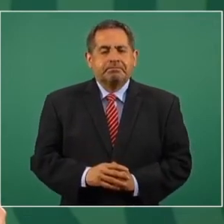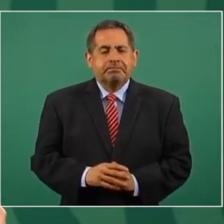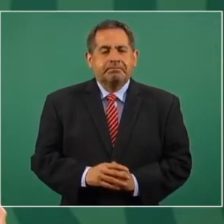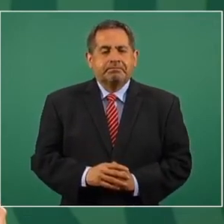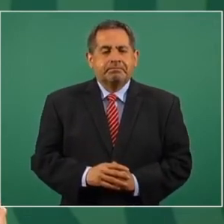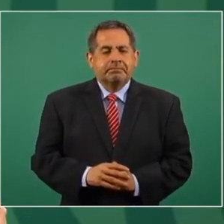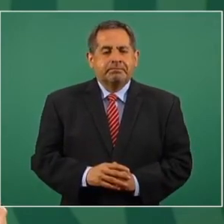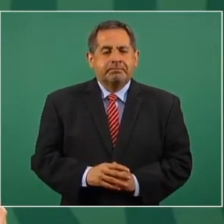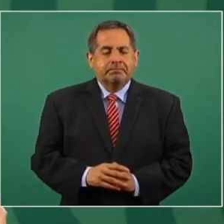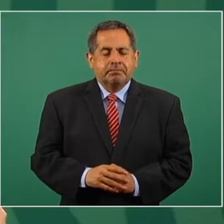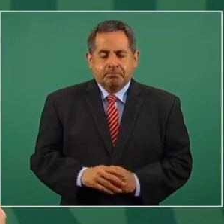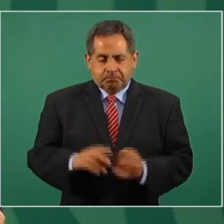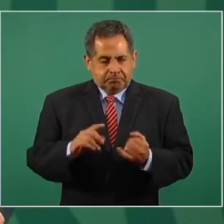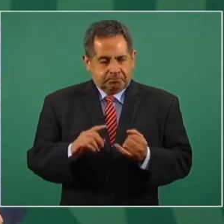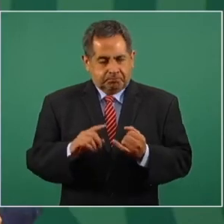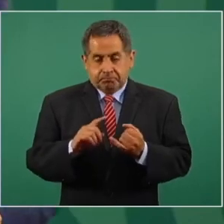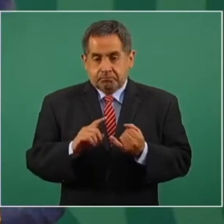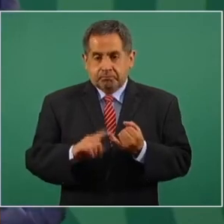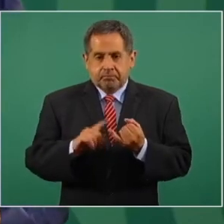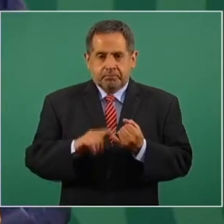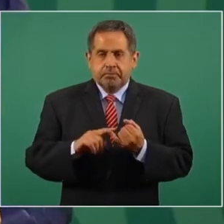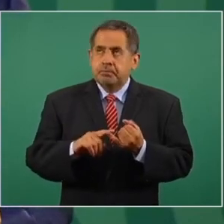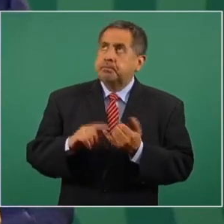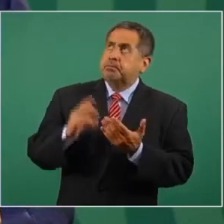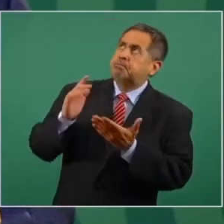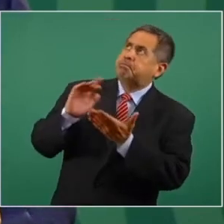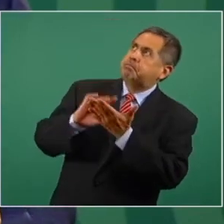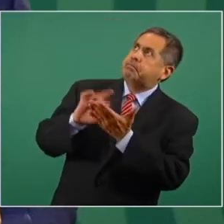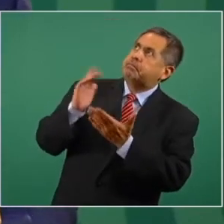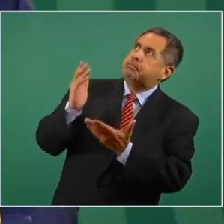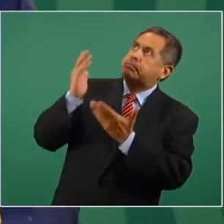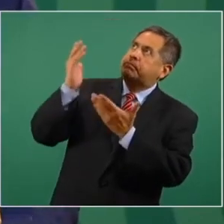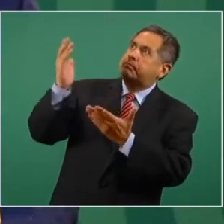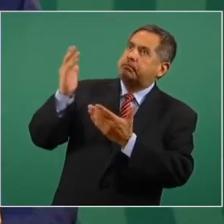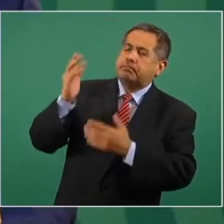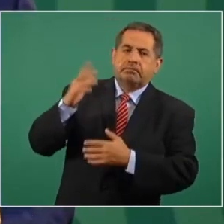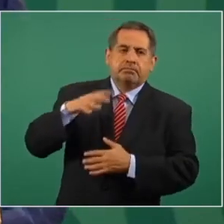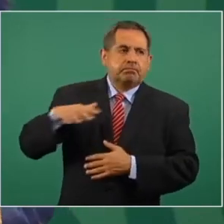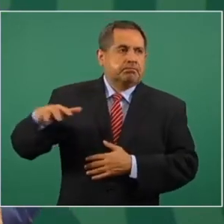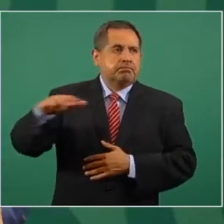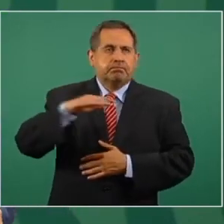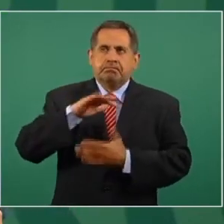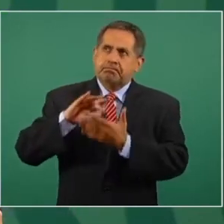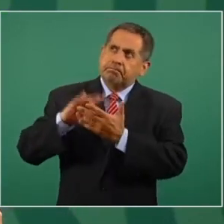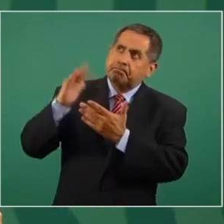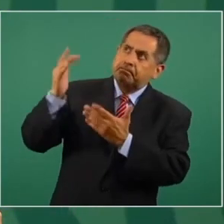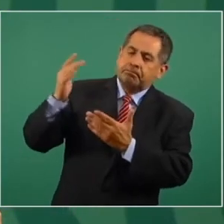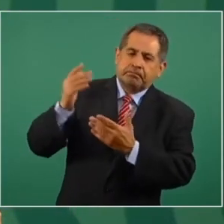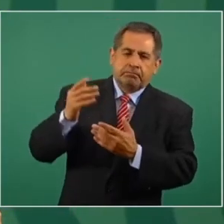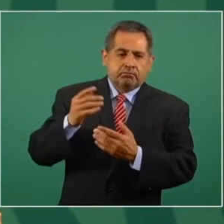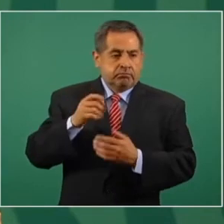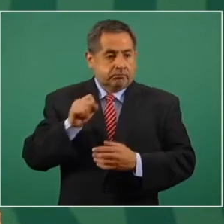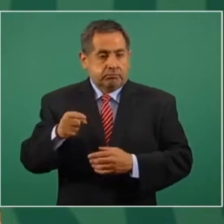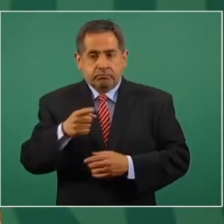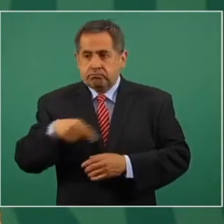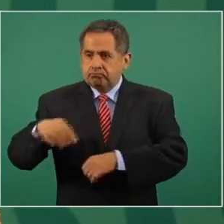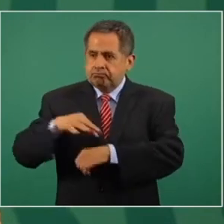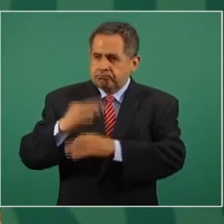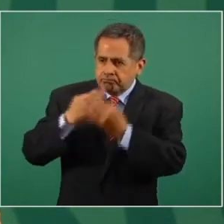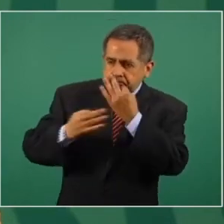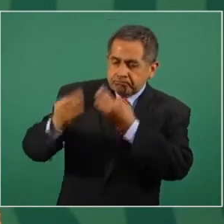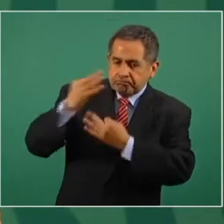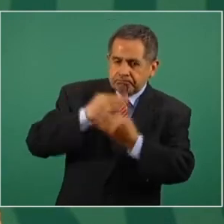dar gracias al creador, a la naturaleza y a la ciencia, porque